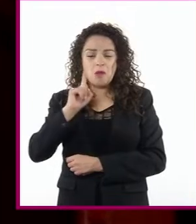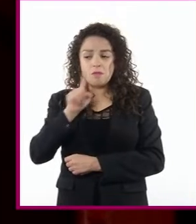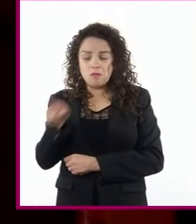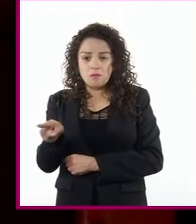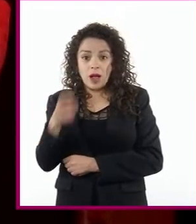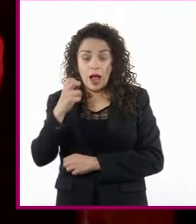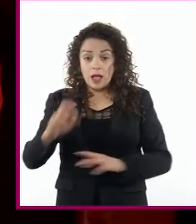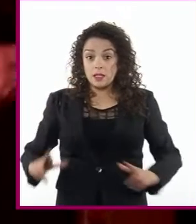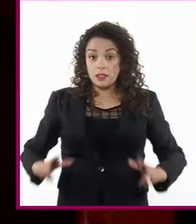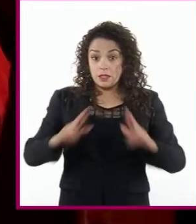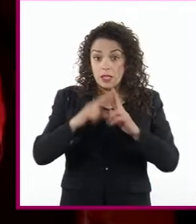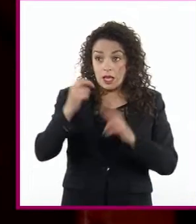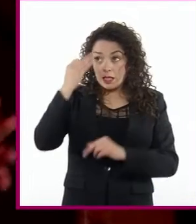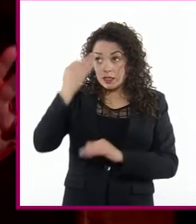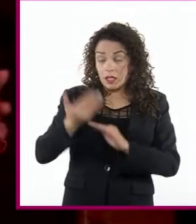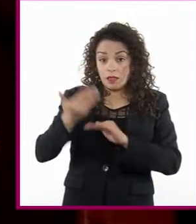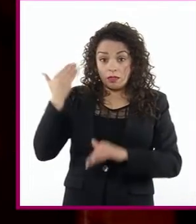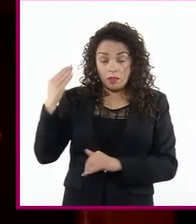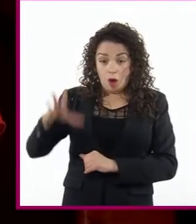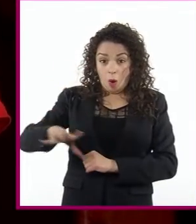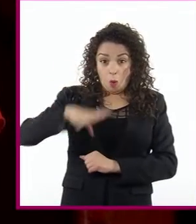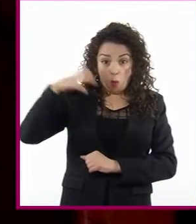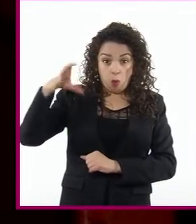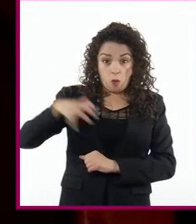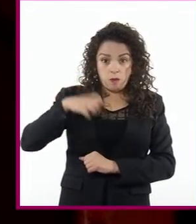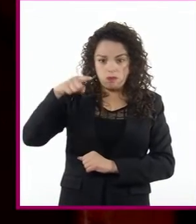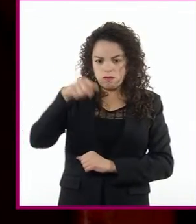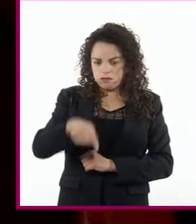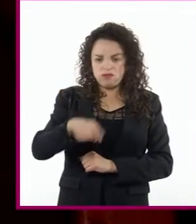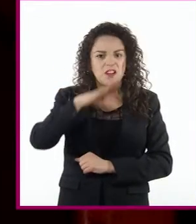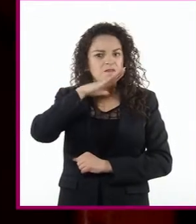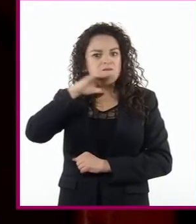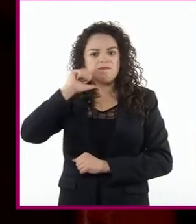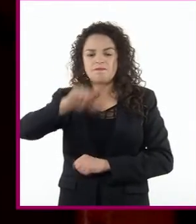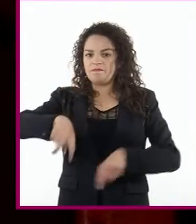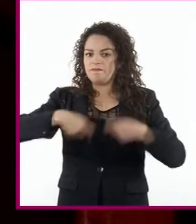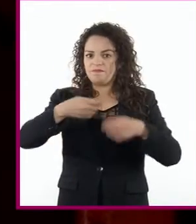época, donde los excesos son condenados, arrojó